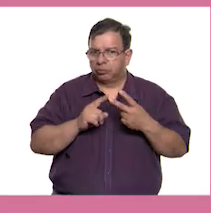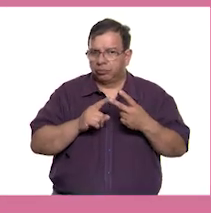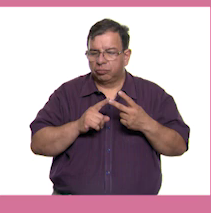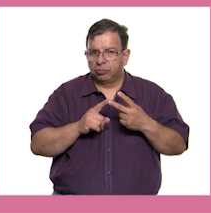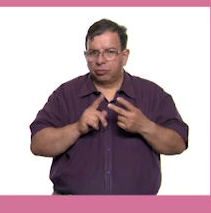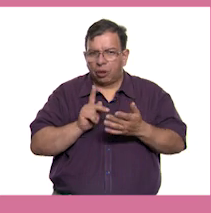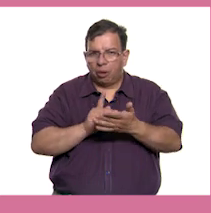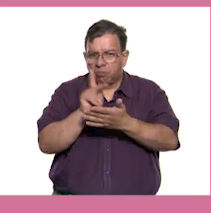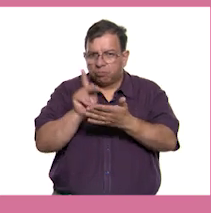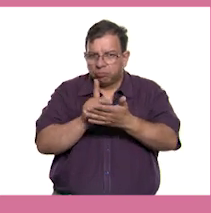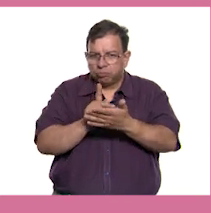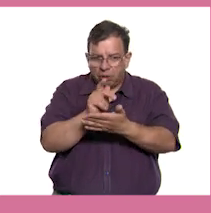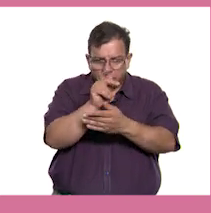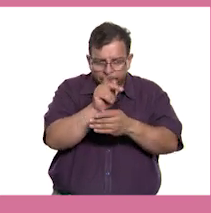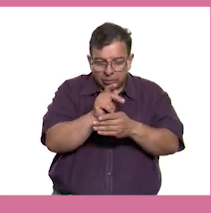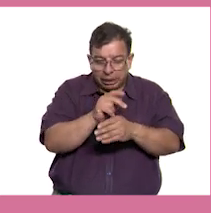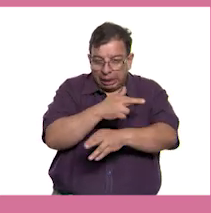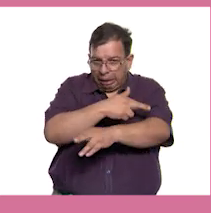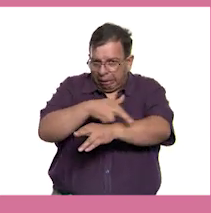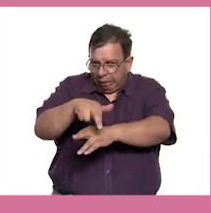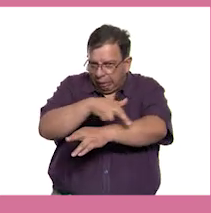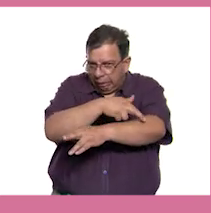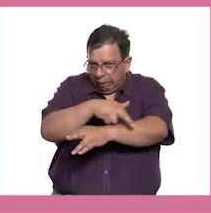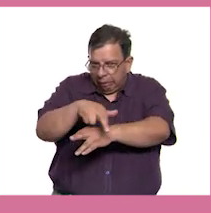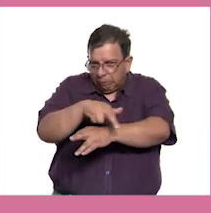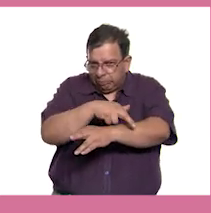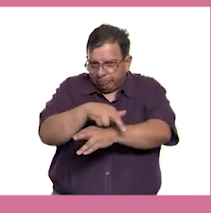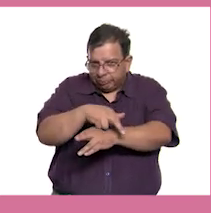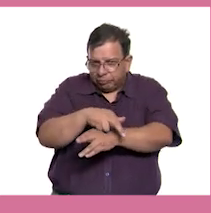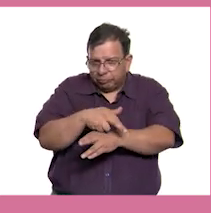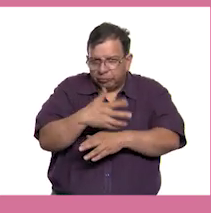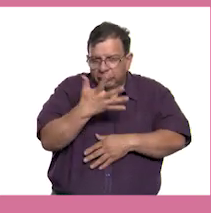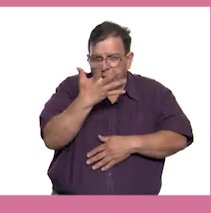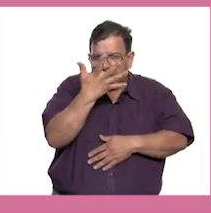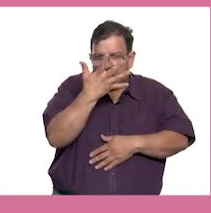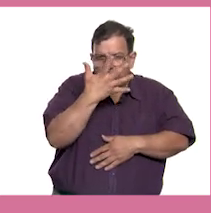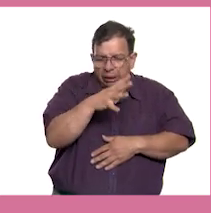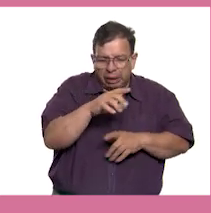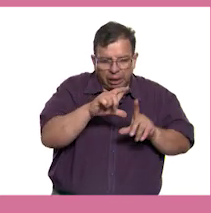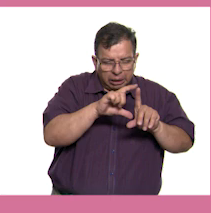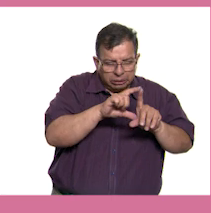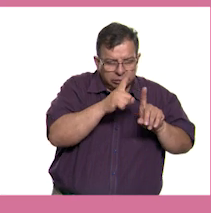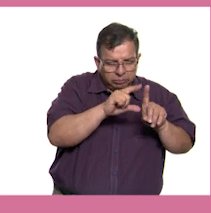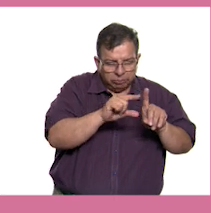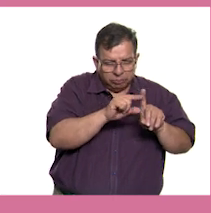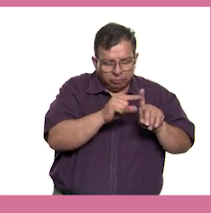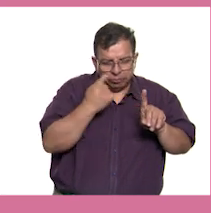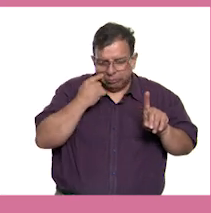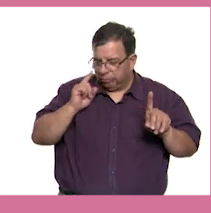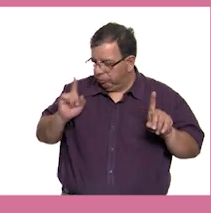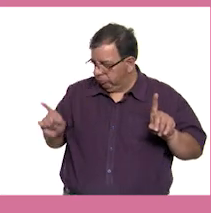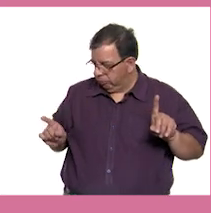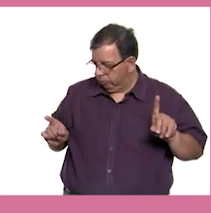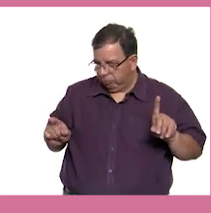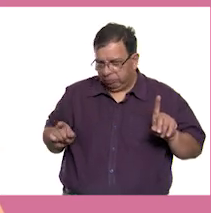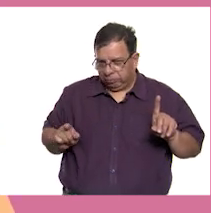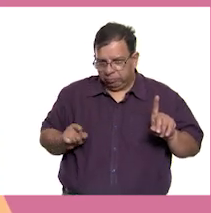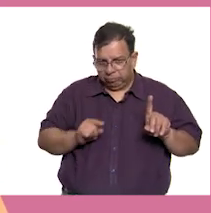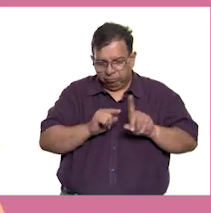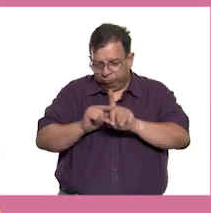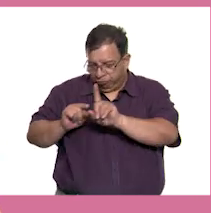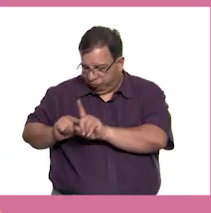el plumón o la pluma y con ayuda de la regla 10 centímetros de largo, partiendo de abajo hacia